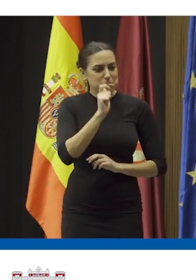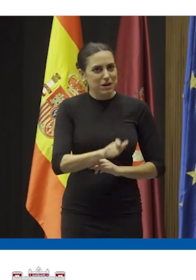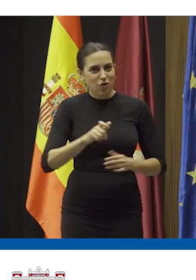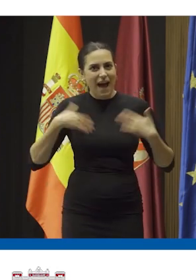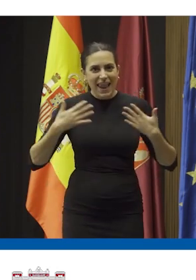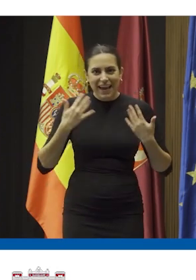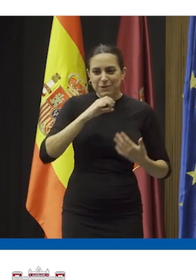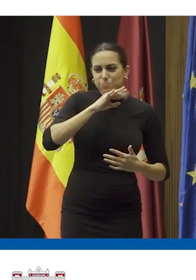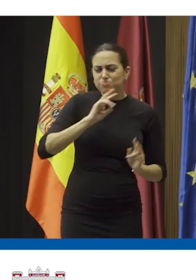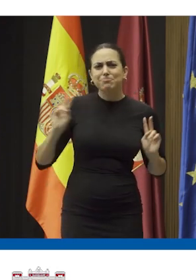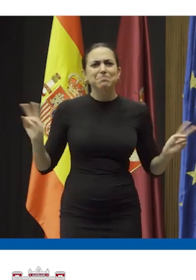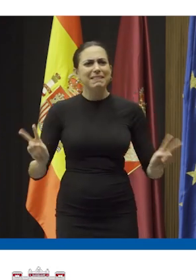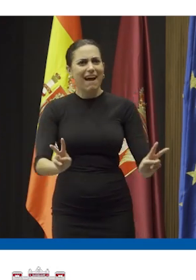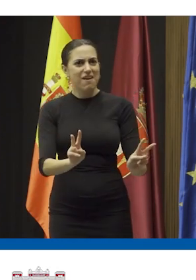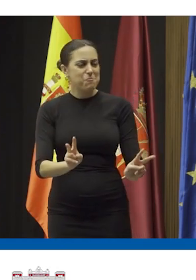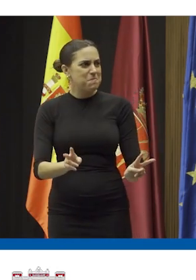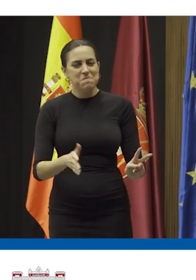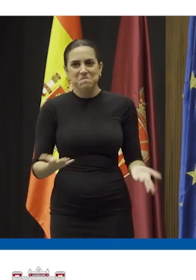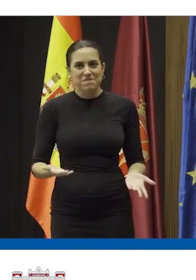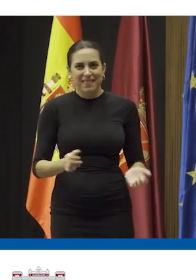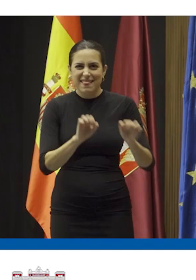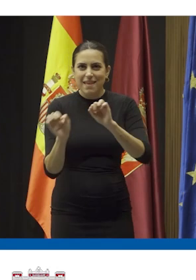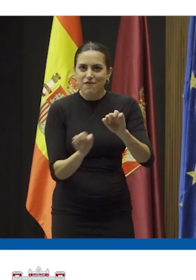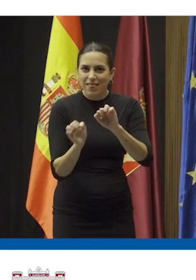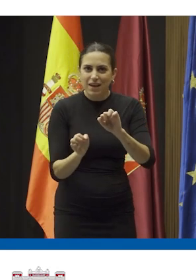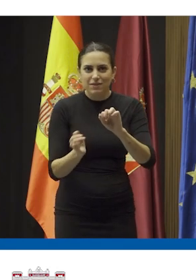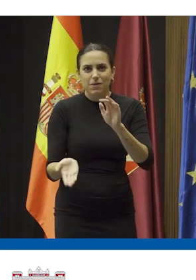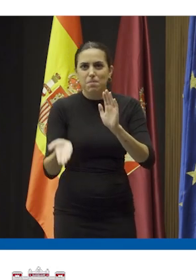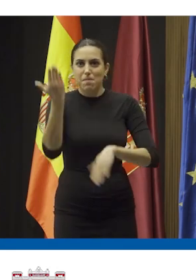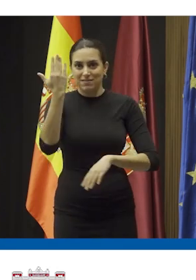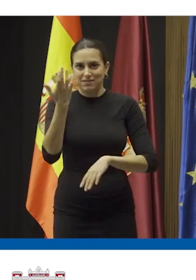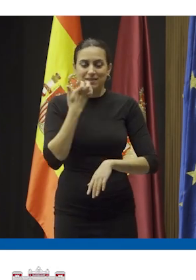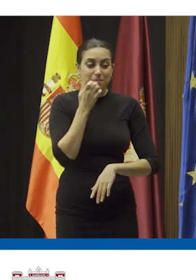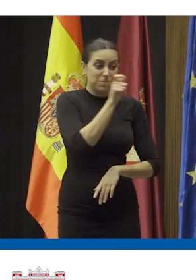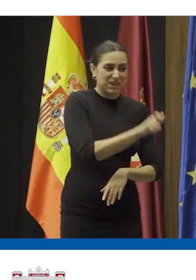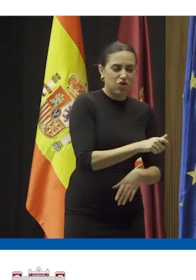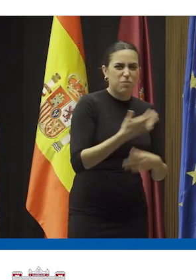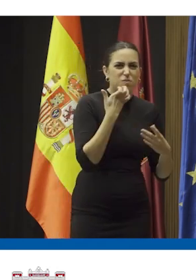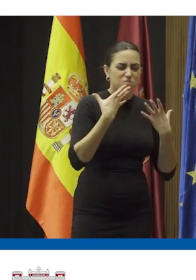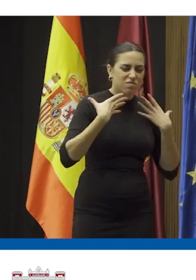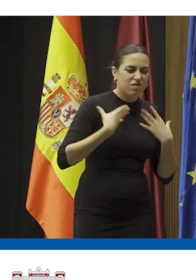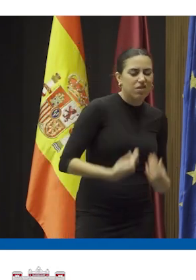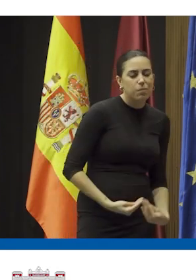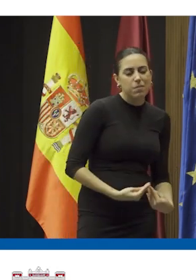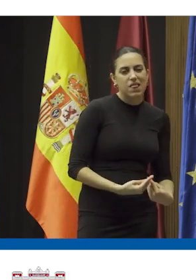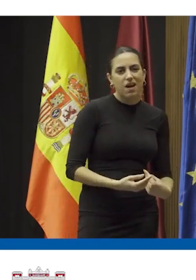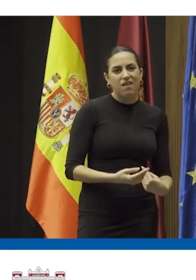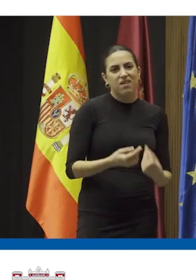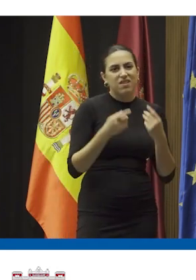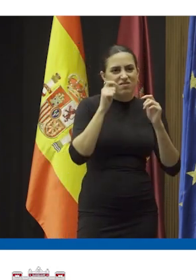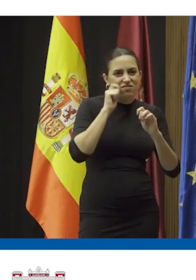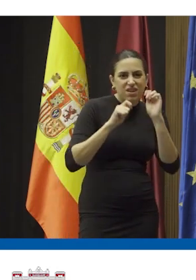en condiciones, entregada, fenomenal, tiene más defensas vitales que una persona caída, deprimida, de esa